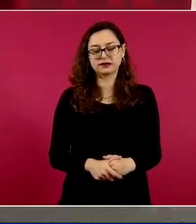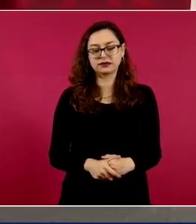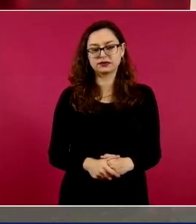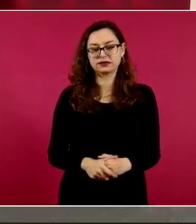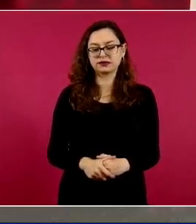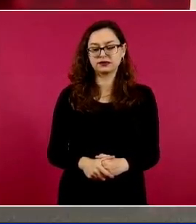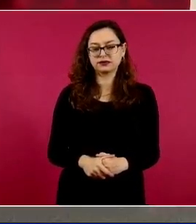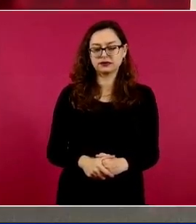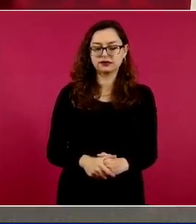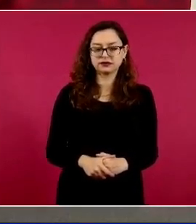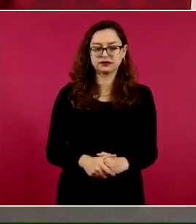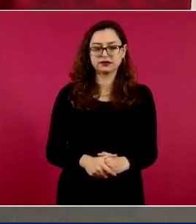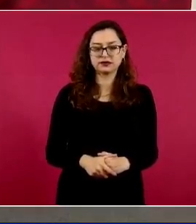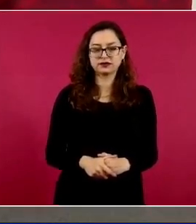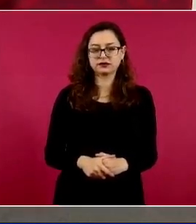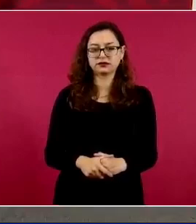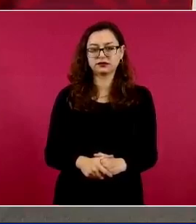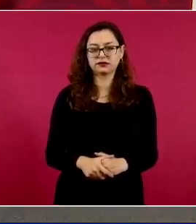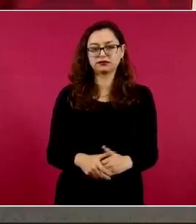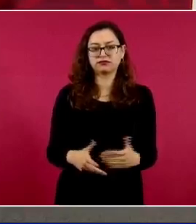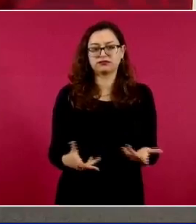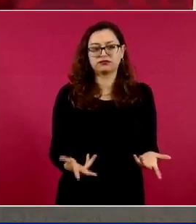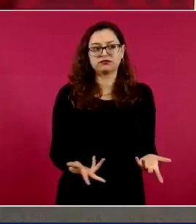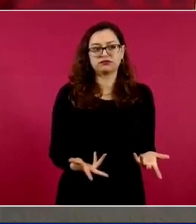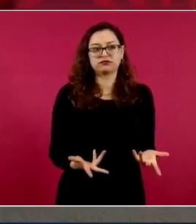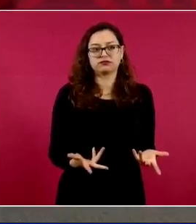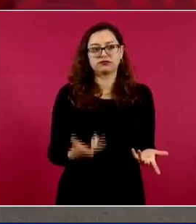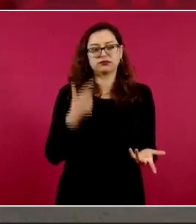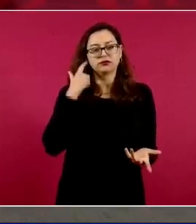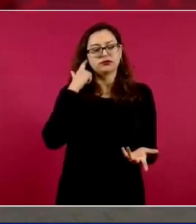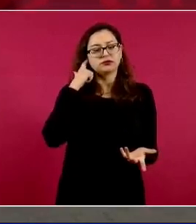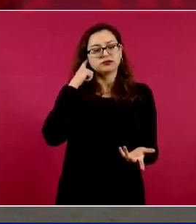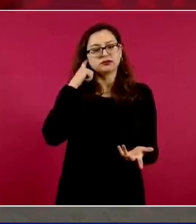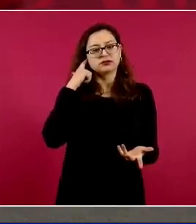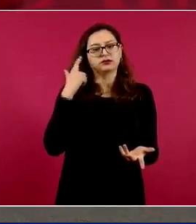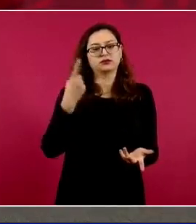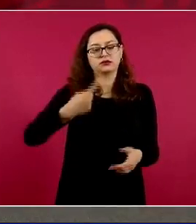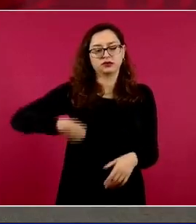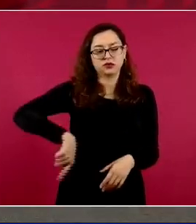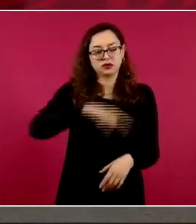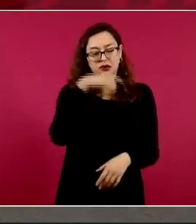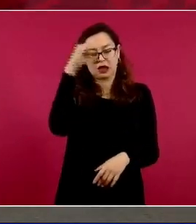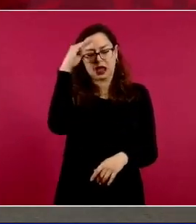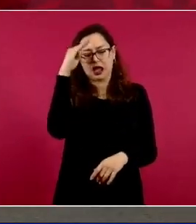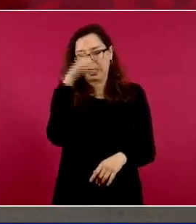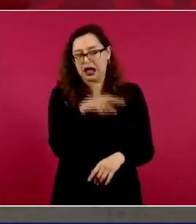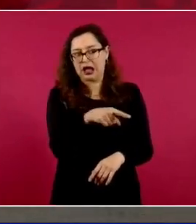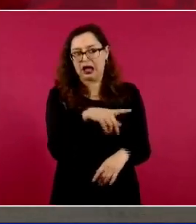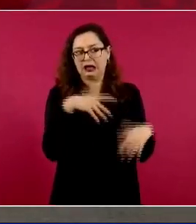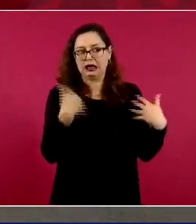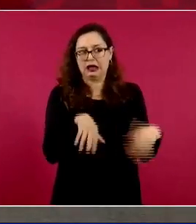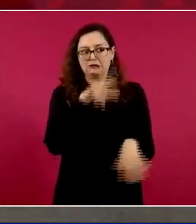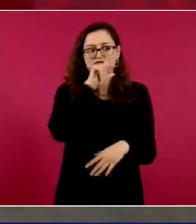No nos debemos de ir, como se dice coloquialmente, con la finta.